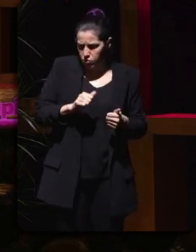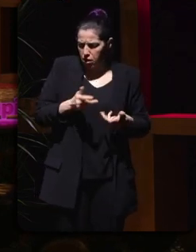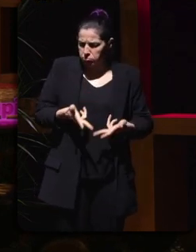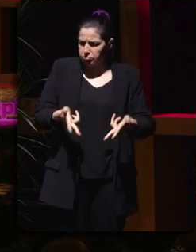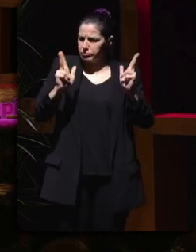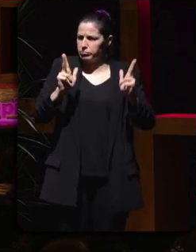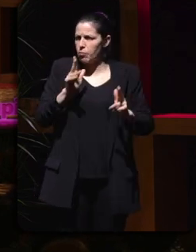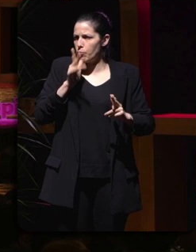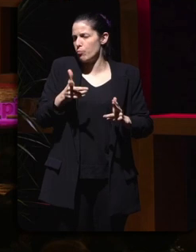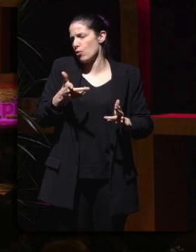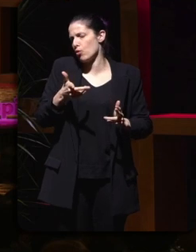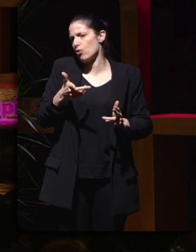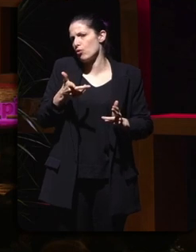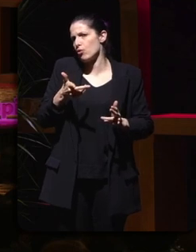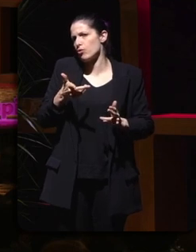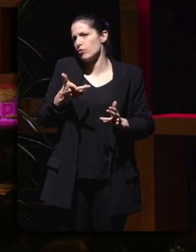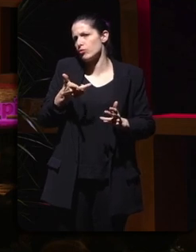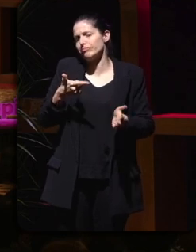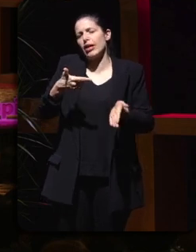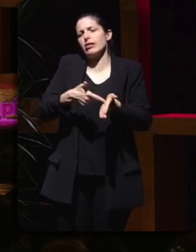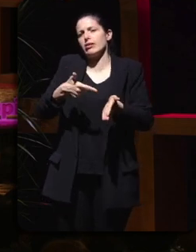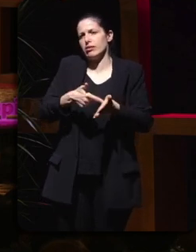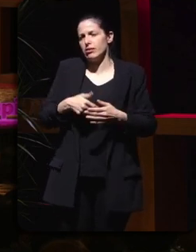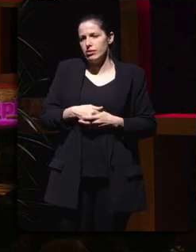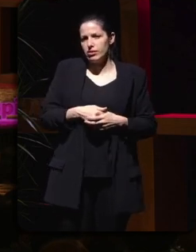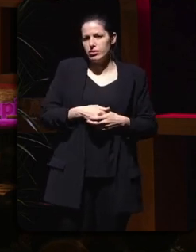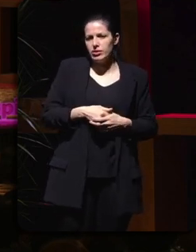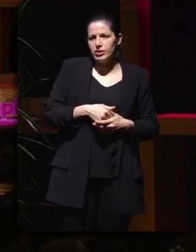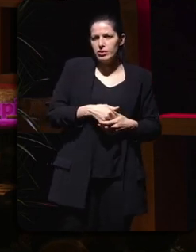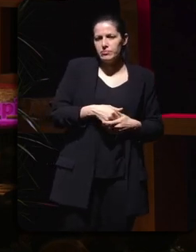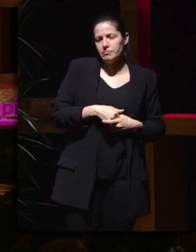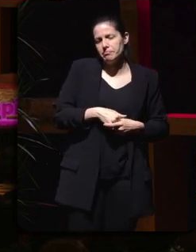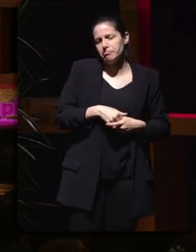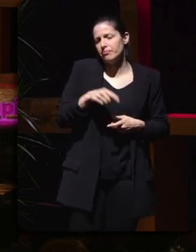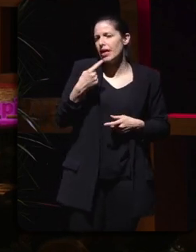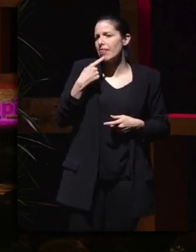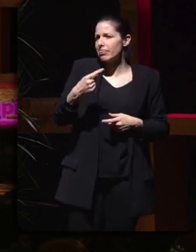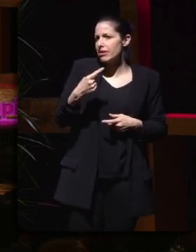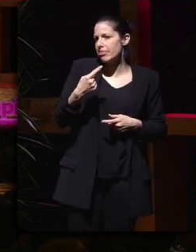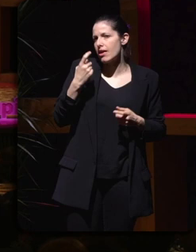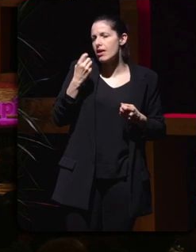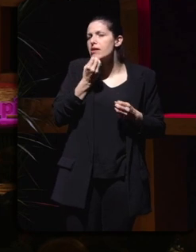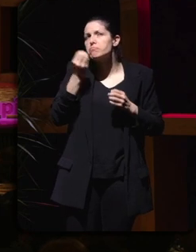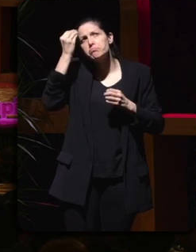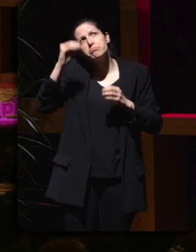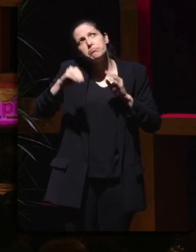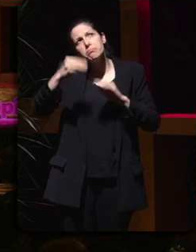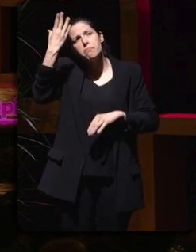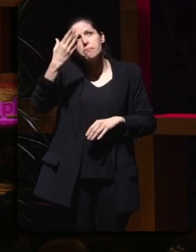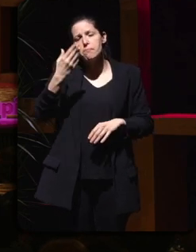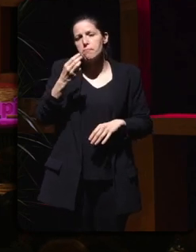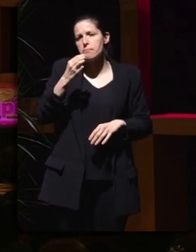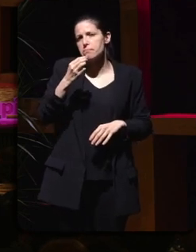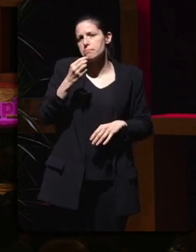es enfático pero decir la niña y los niños no dice que inventa palabras cuando la